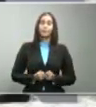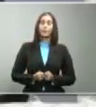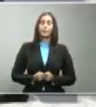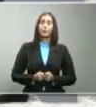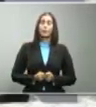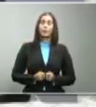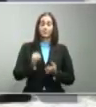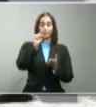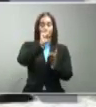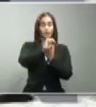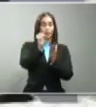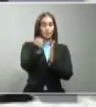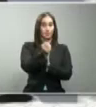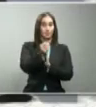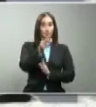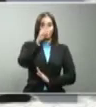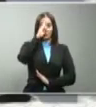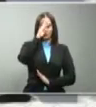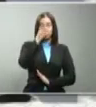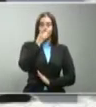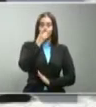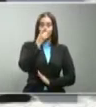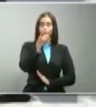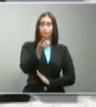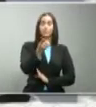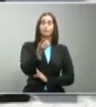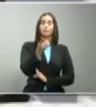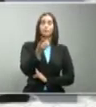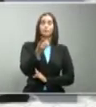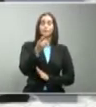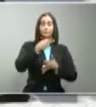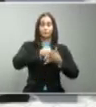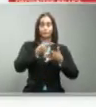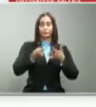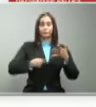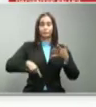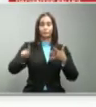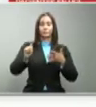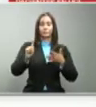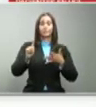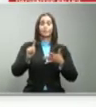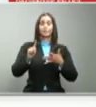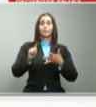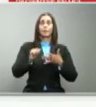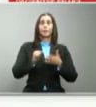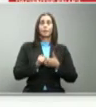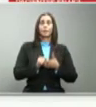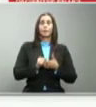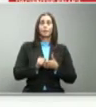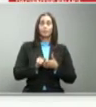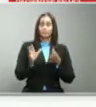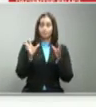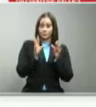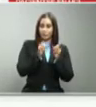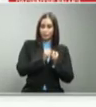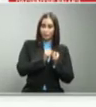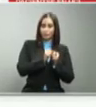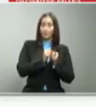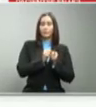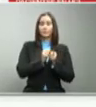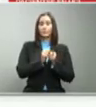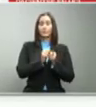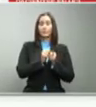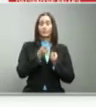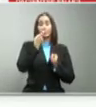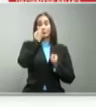el Instituto Tecnológico de Santo Domingo, INTEC, que inicia su próximo trimestre de clases a principios de agosto, y